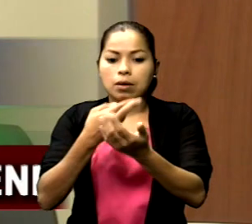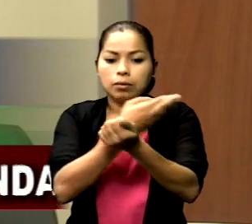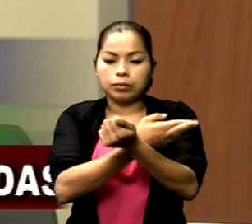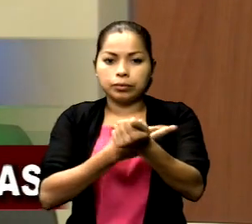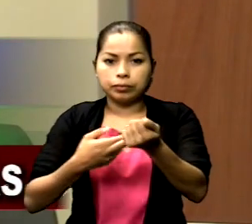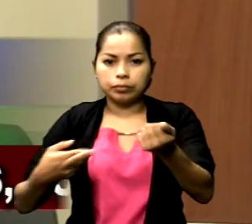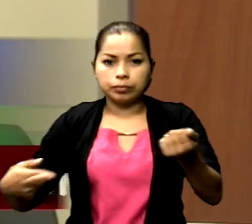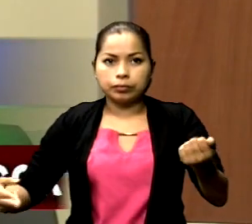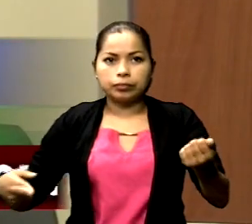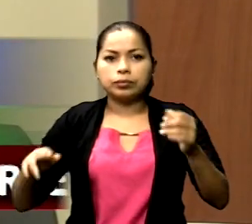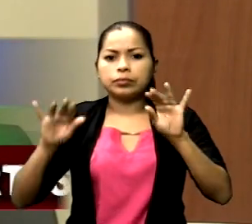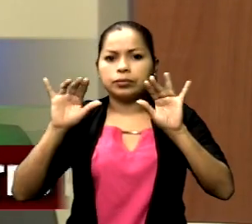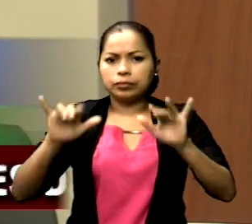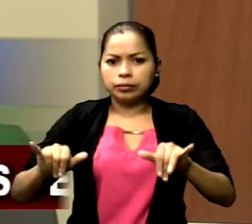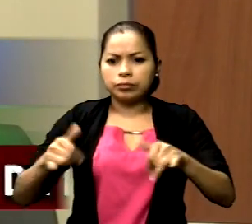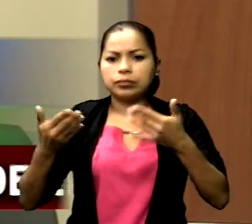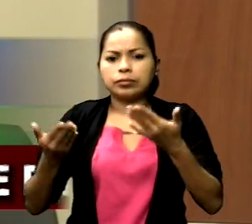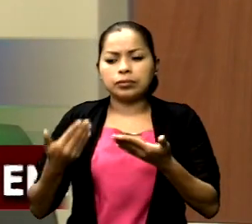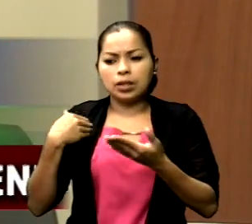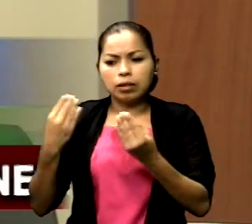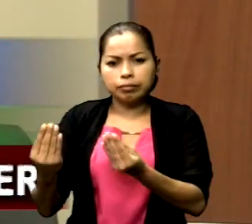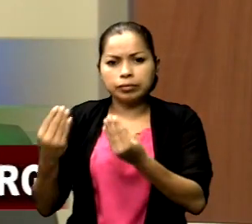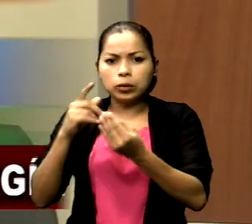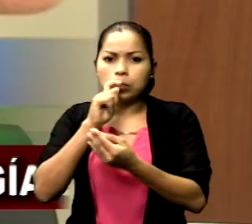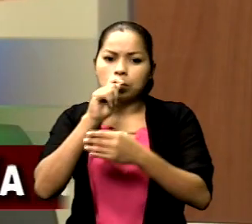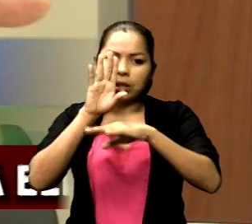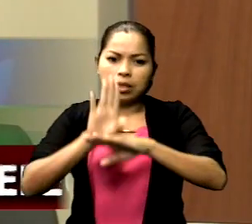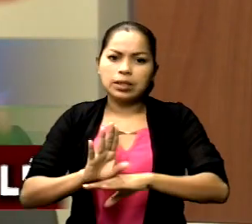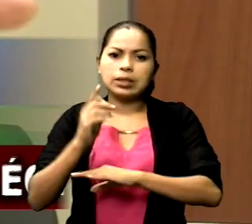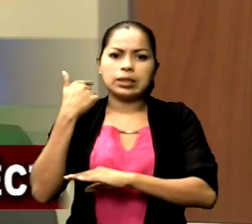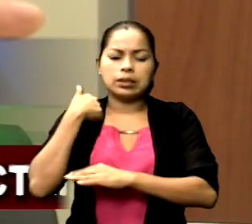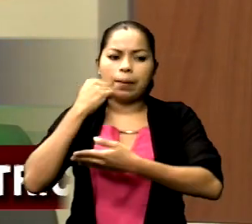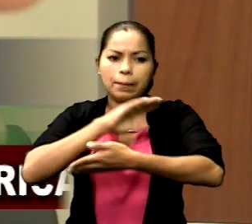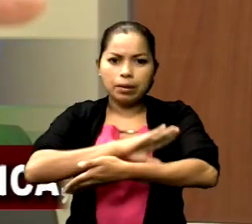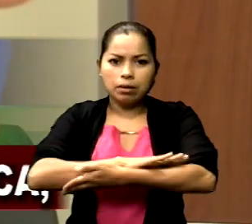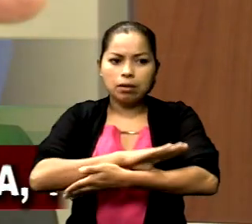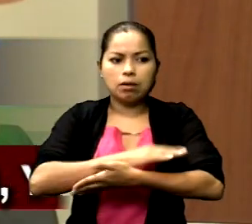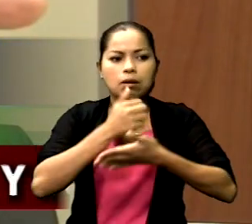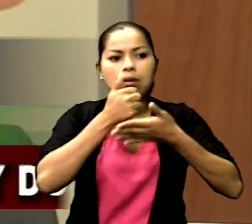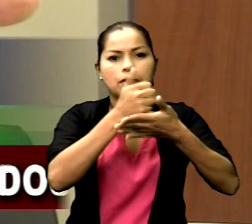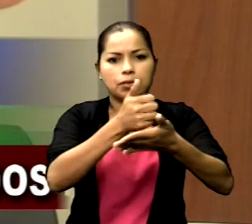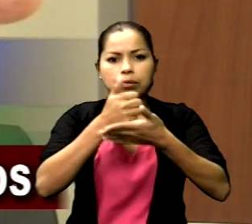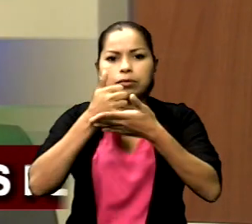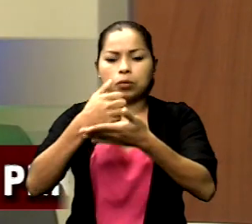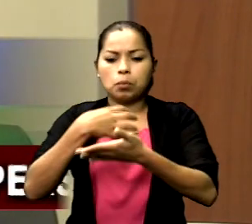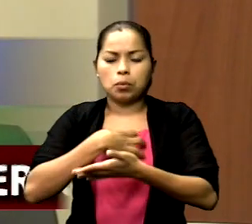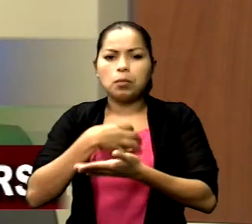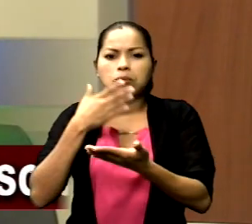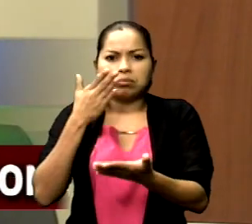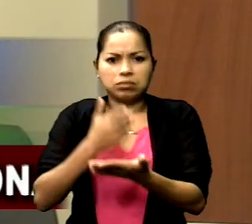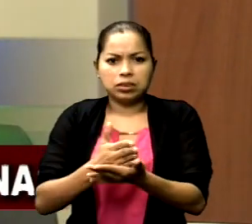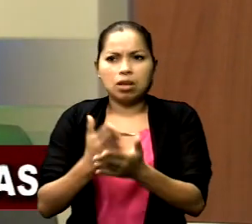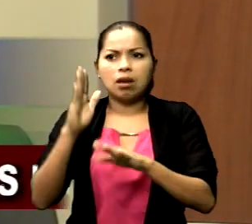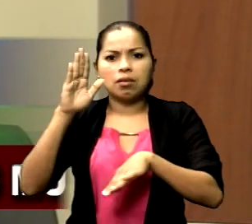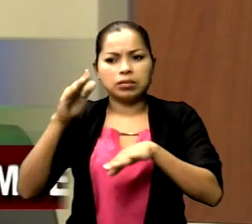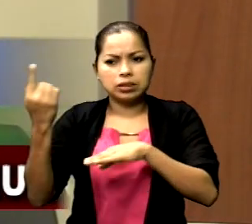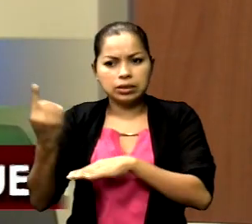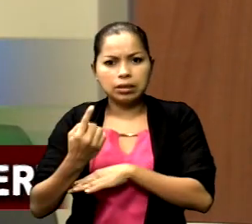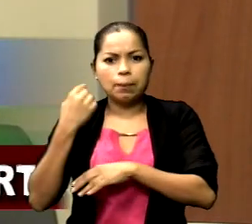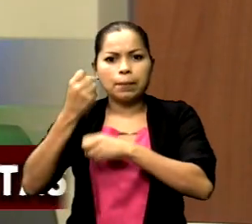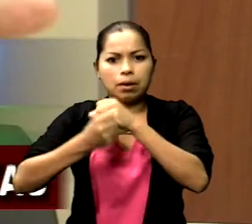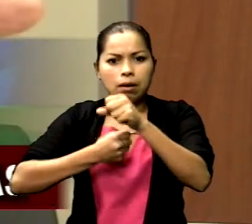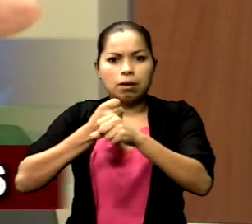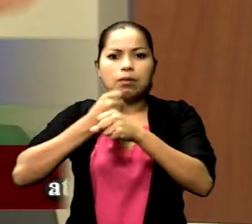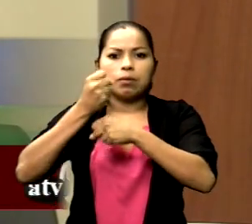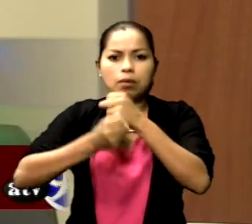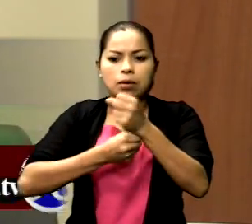ha venido ya cultivándose esa solidaridad con las personas, y desde el punto de vista de la vida, de